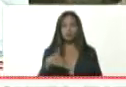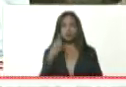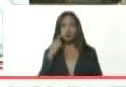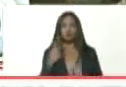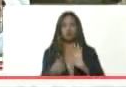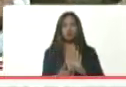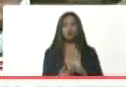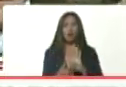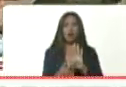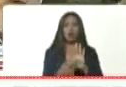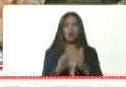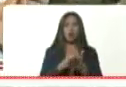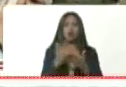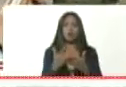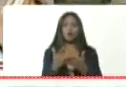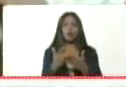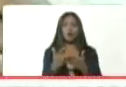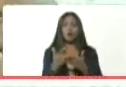bicentenaria